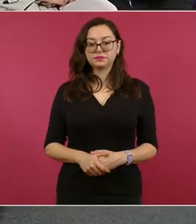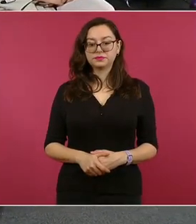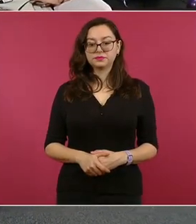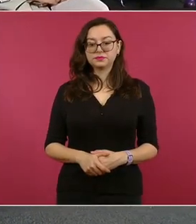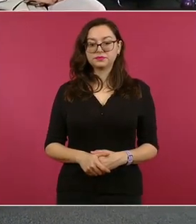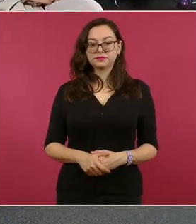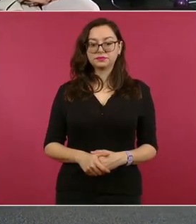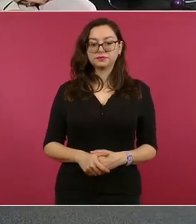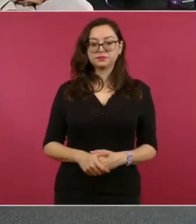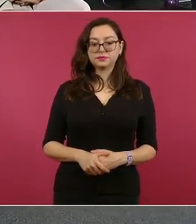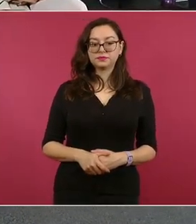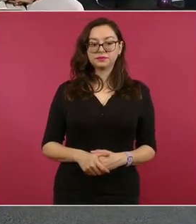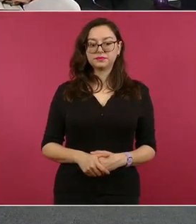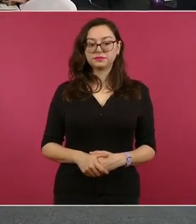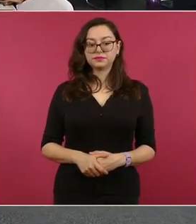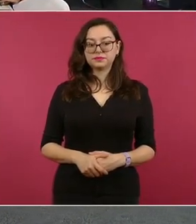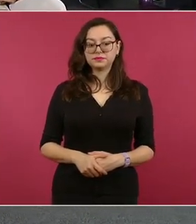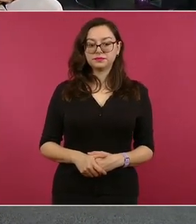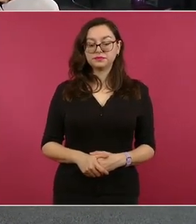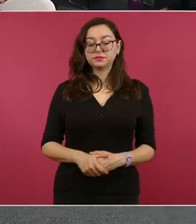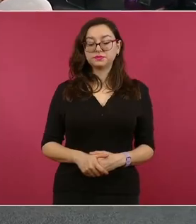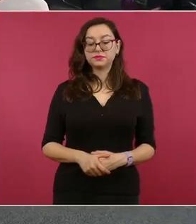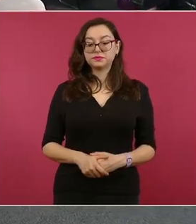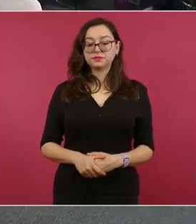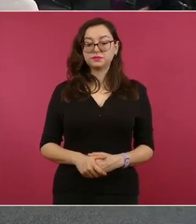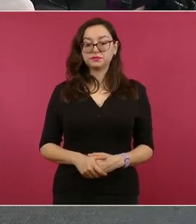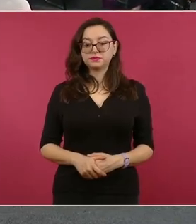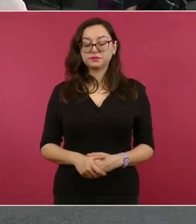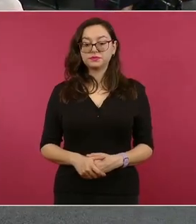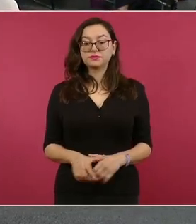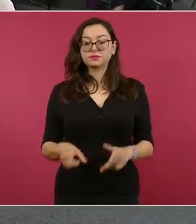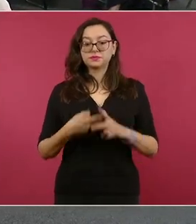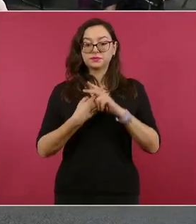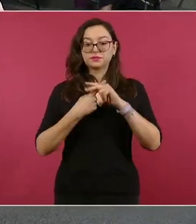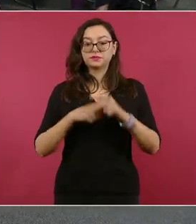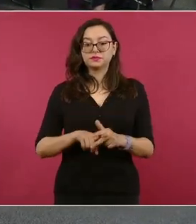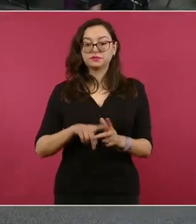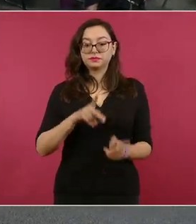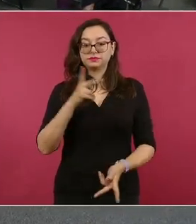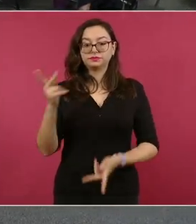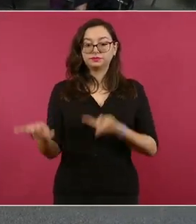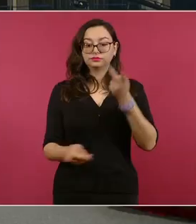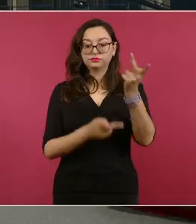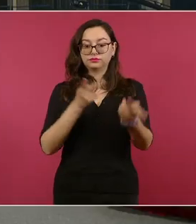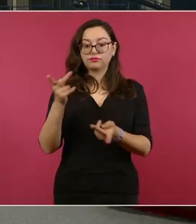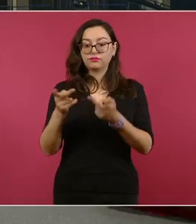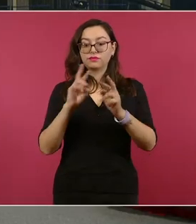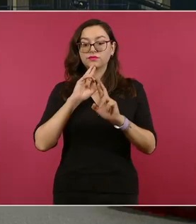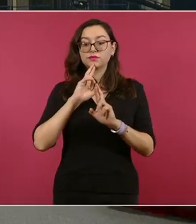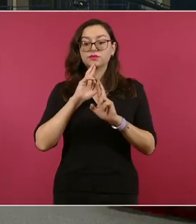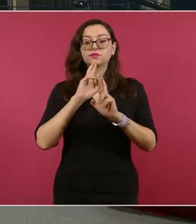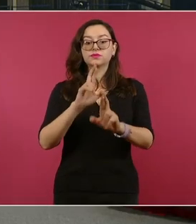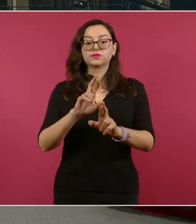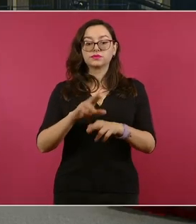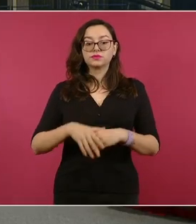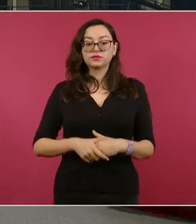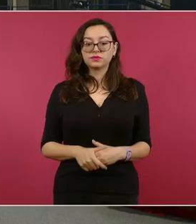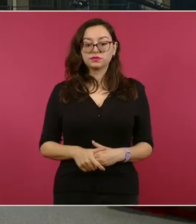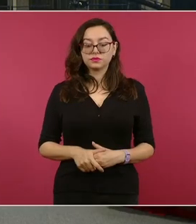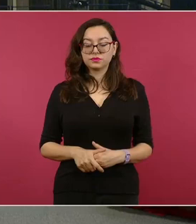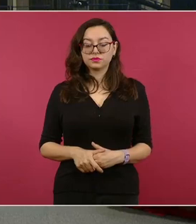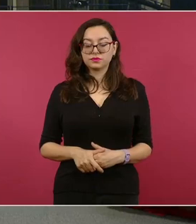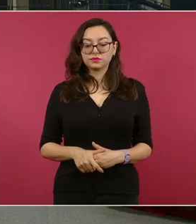Si les parece, abrimos de preguntas, respuestas sobre esto